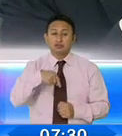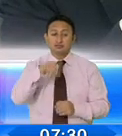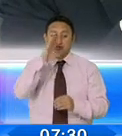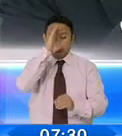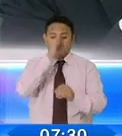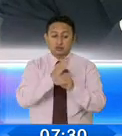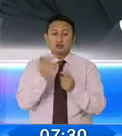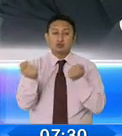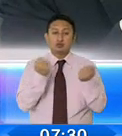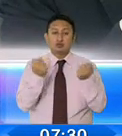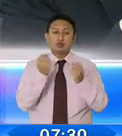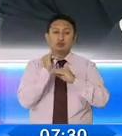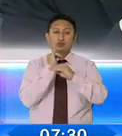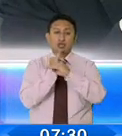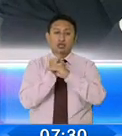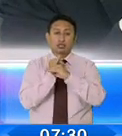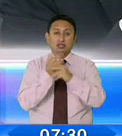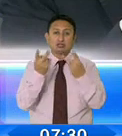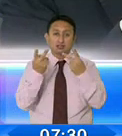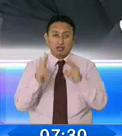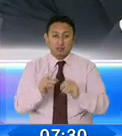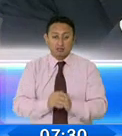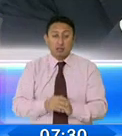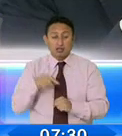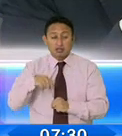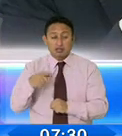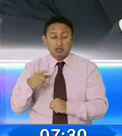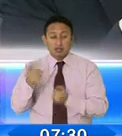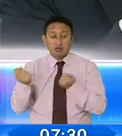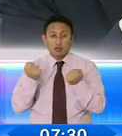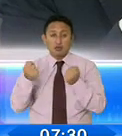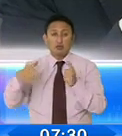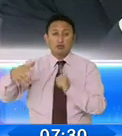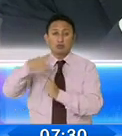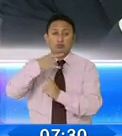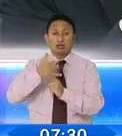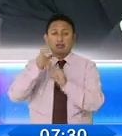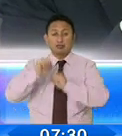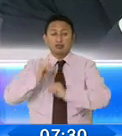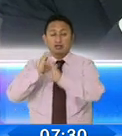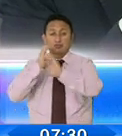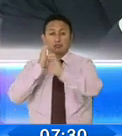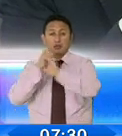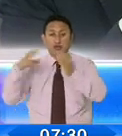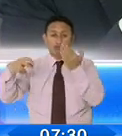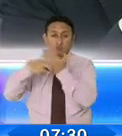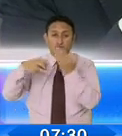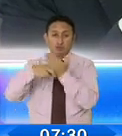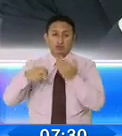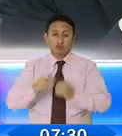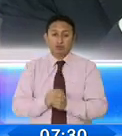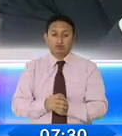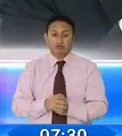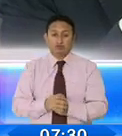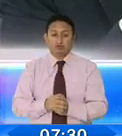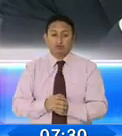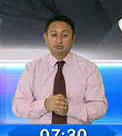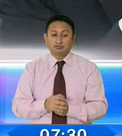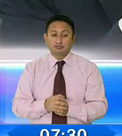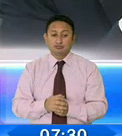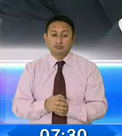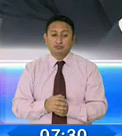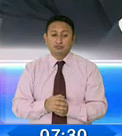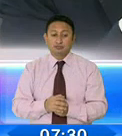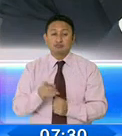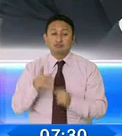de las iglesias, como también hacia el control de los terminales terrestres que son el punto de